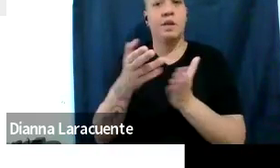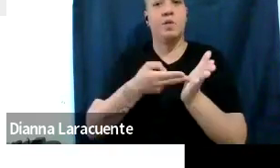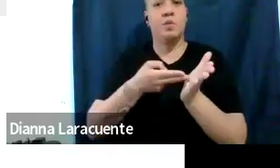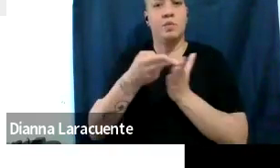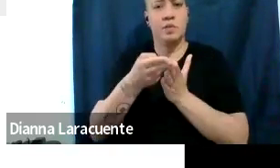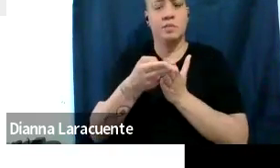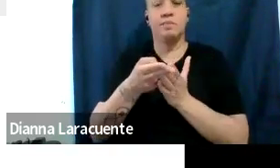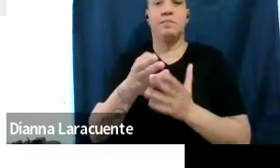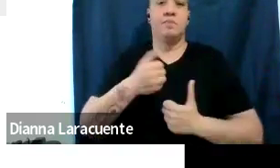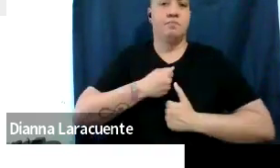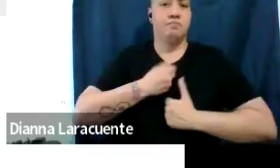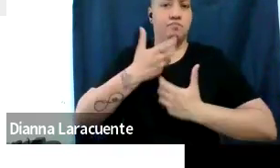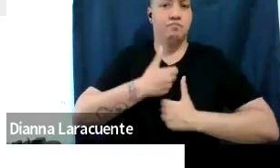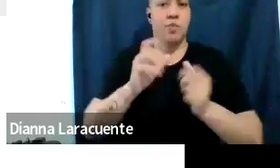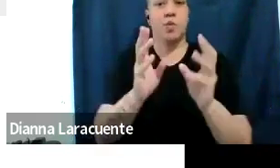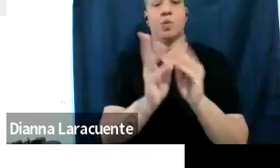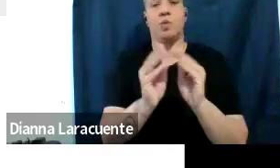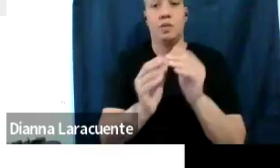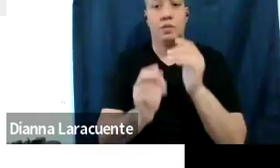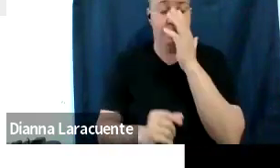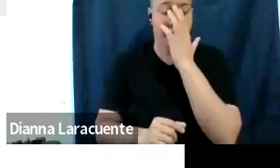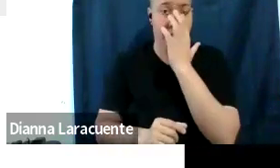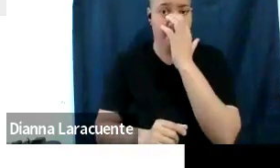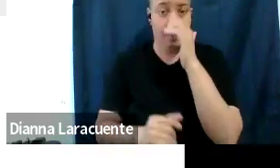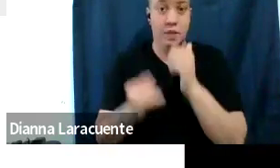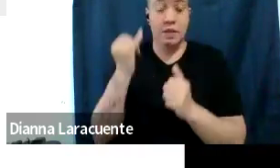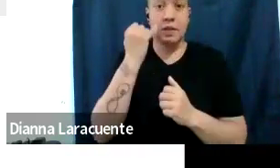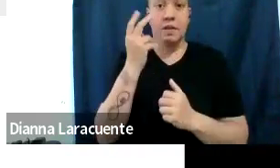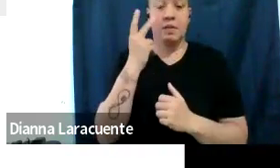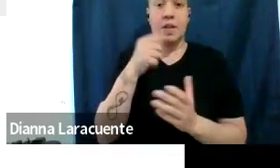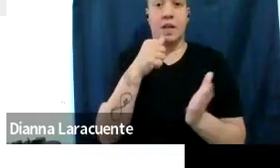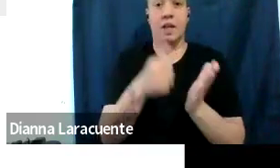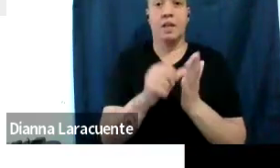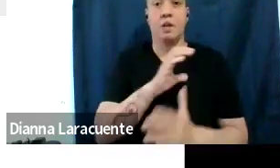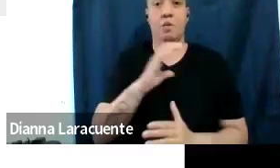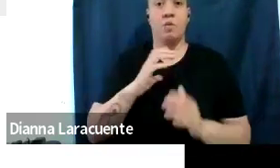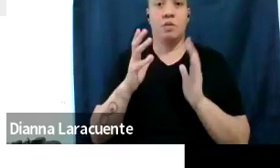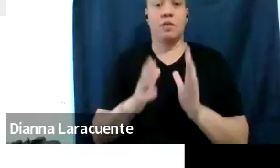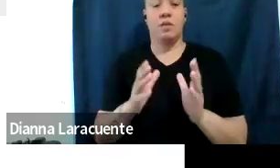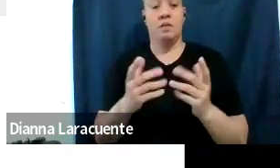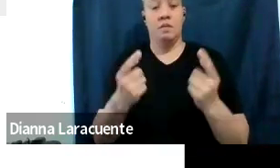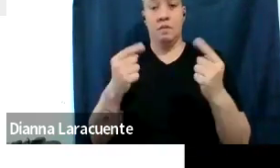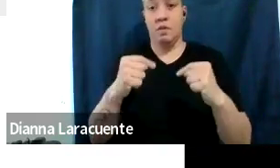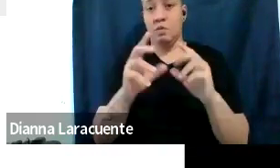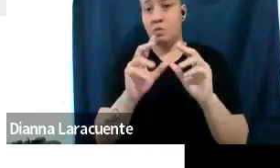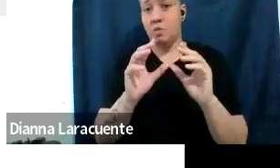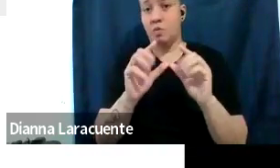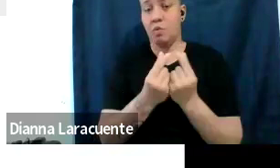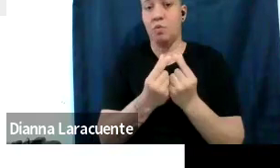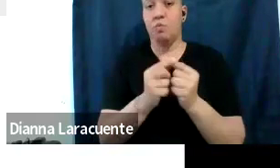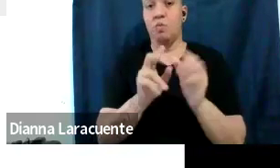de hablarle, de reunirse. Si ustedes vieran las cartas de los congresistas, que hasta vino un grupo al entierro de